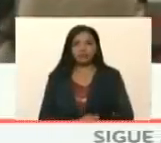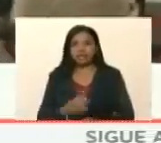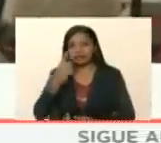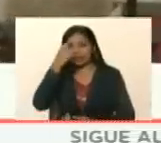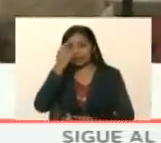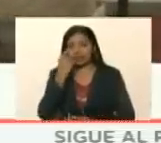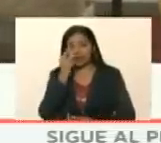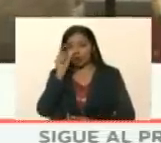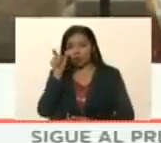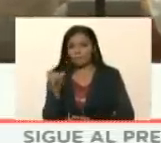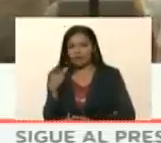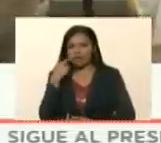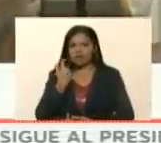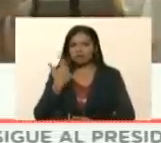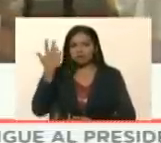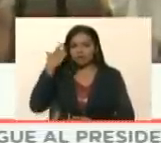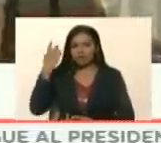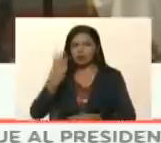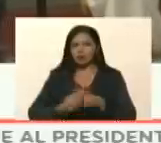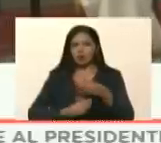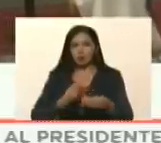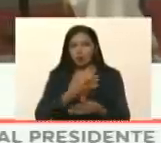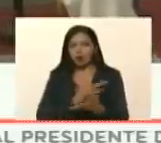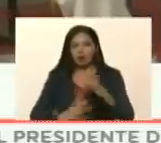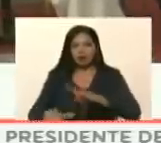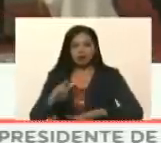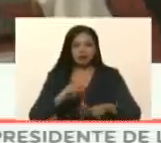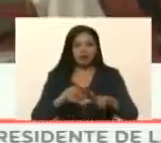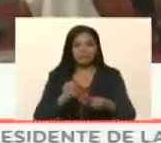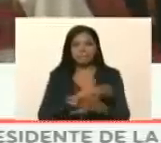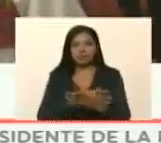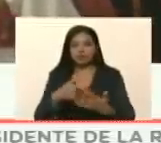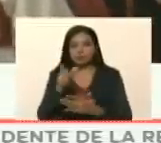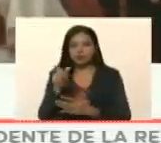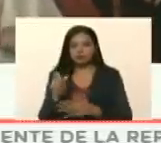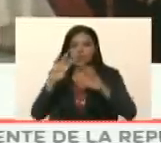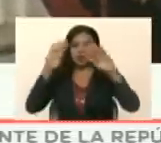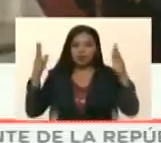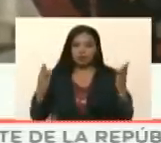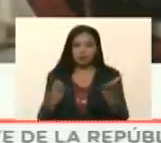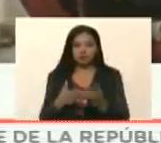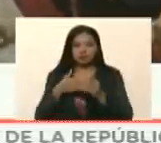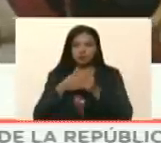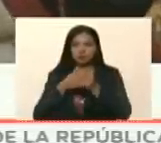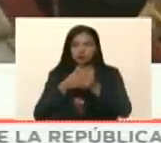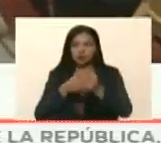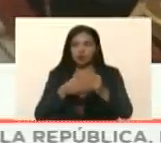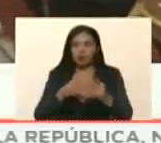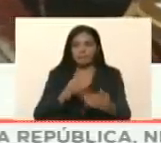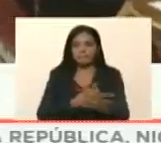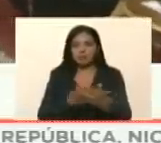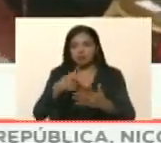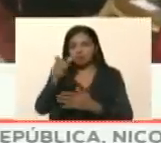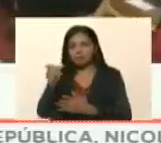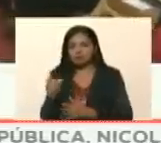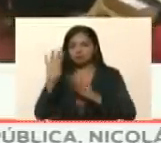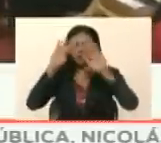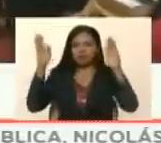Ravi Shankar, un hombre querido por millones en el mundo, seguido por millones en el mundo, millones.